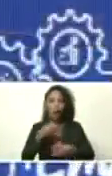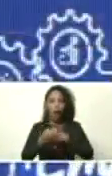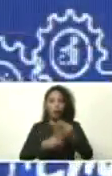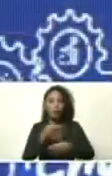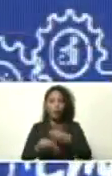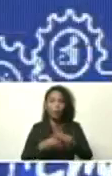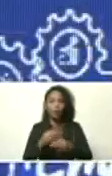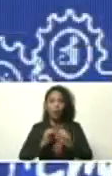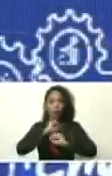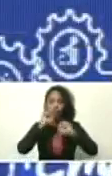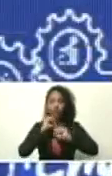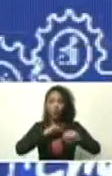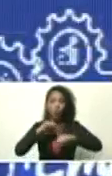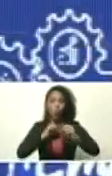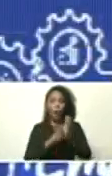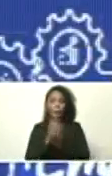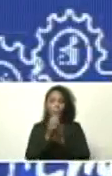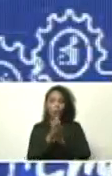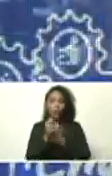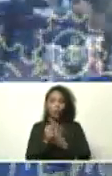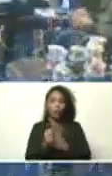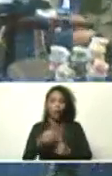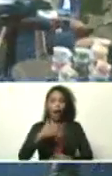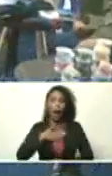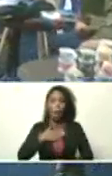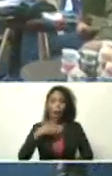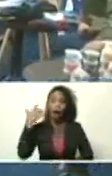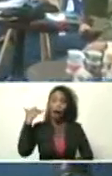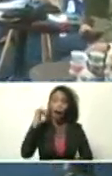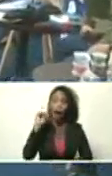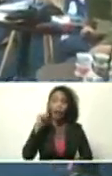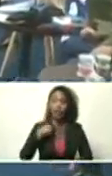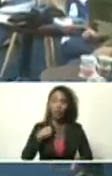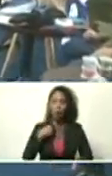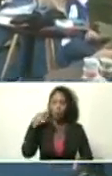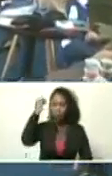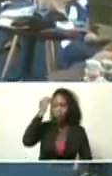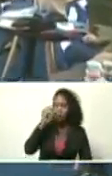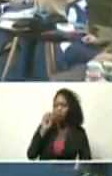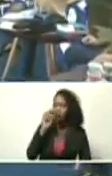del motor emprendedor. A mí me tiene intrigado algo aquí.